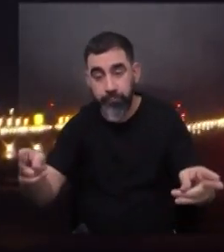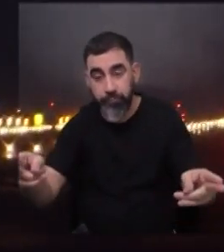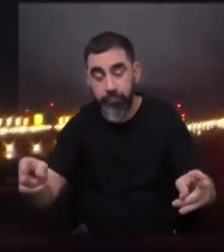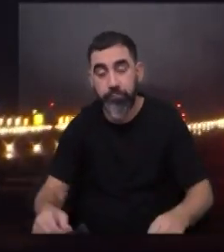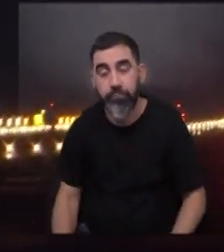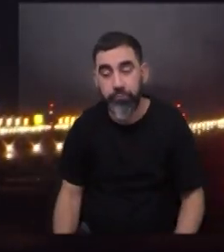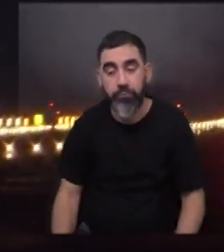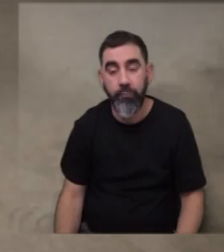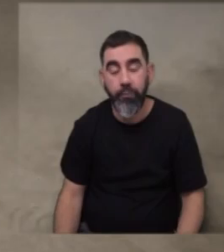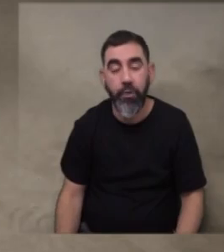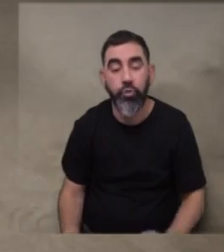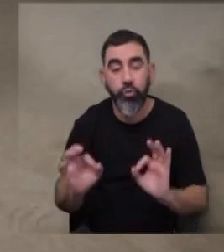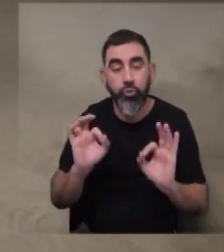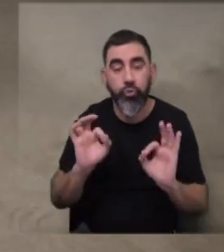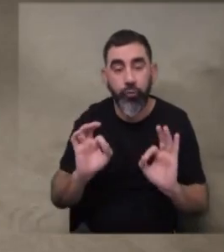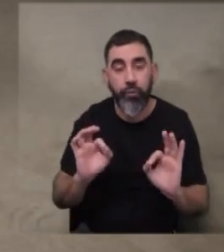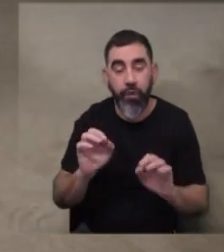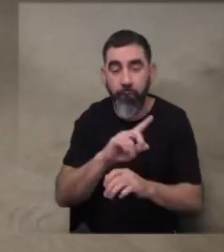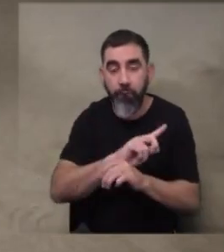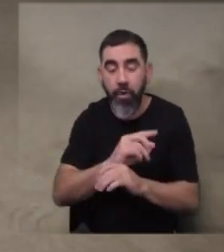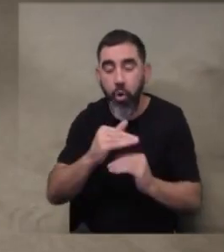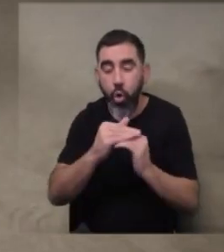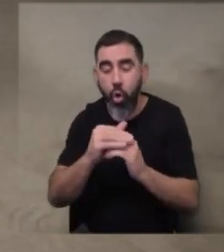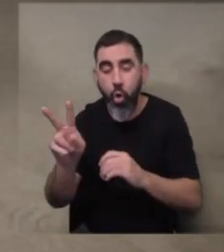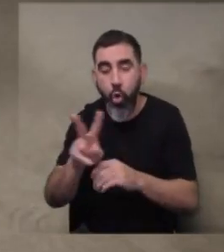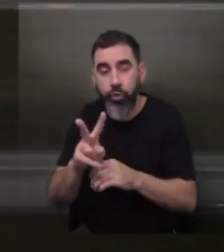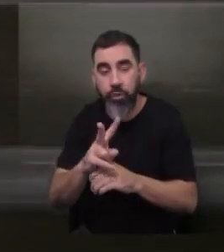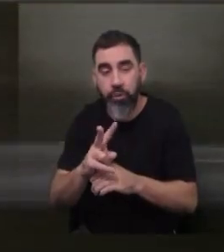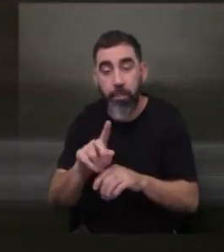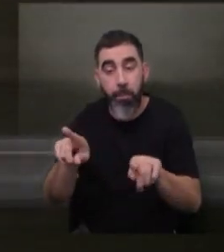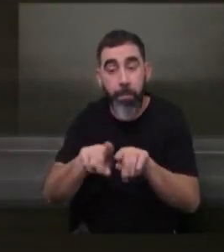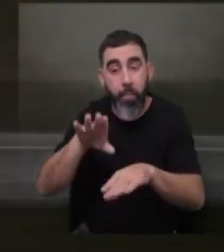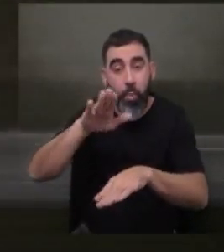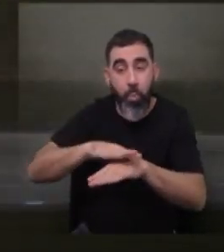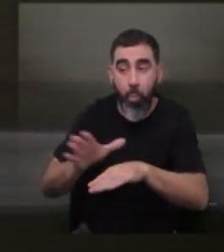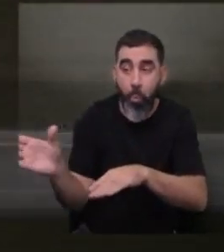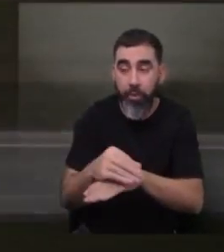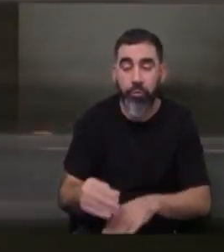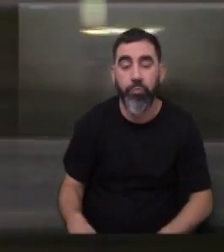estar suficientemente por encima de una velocidad mínima de seguridad, todo eso al mismo tiempo.